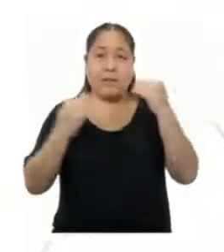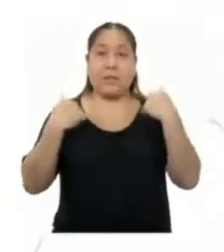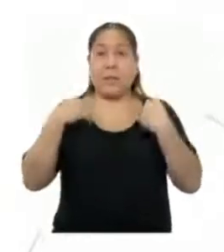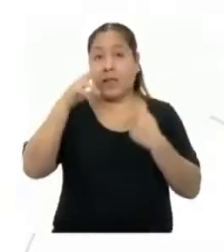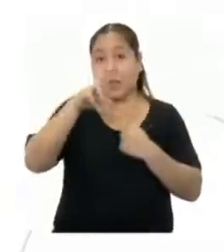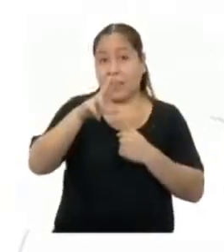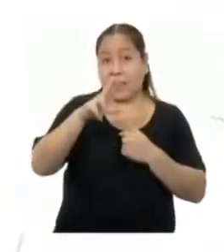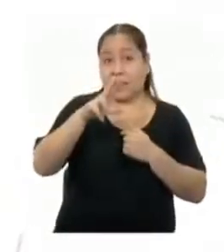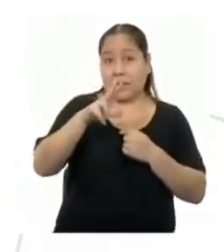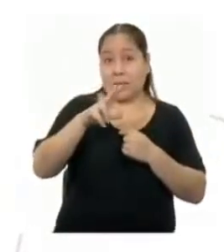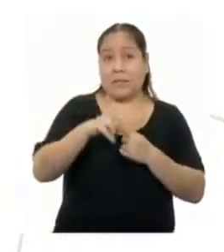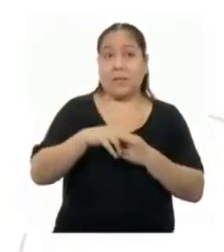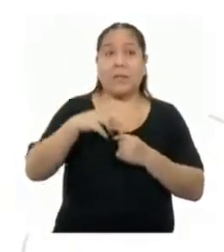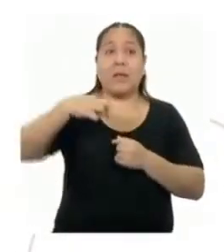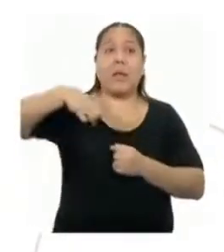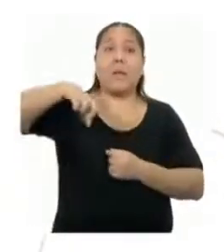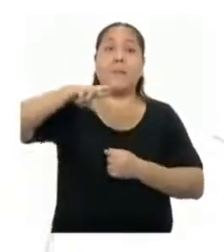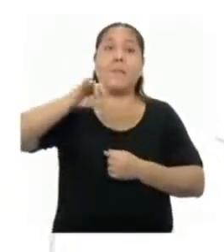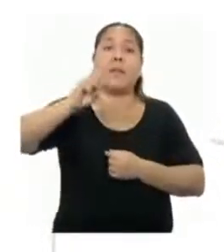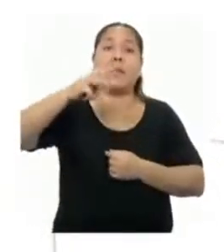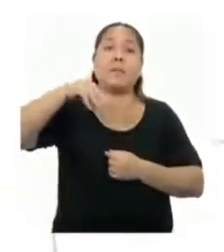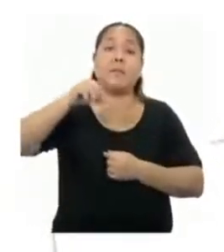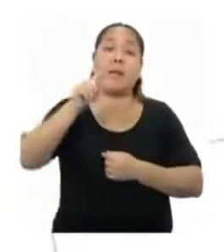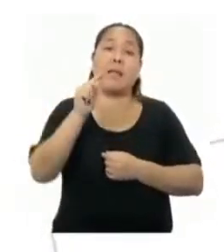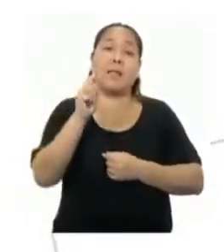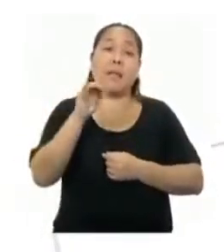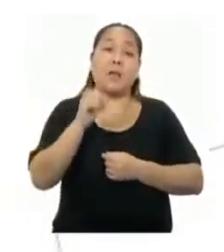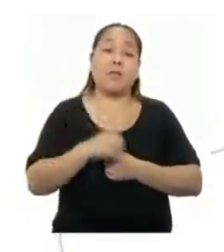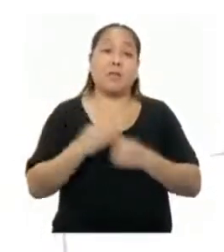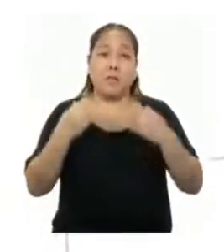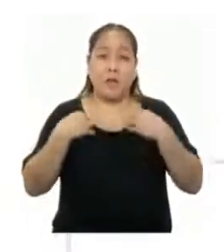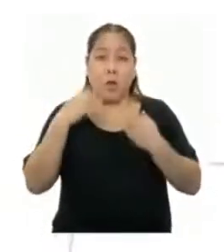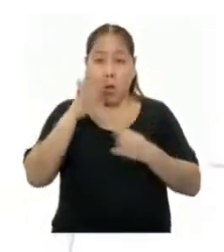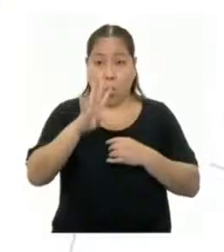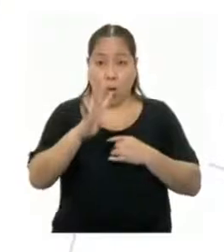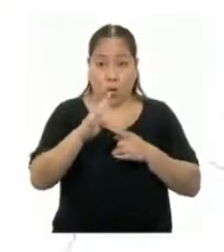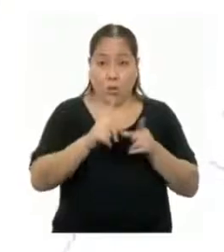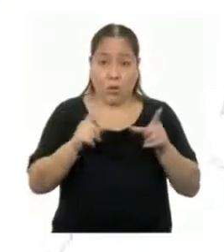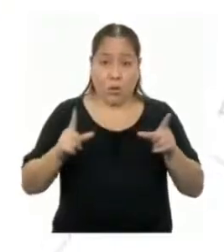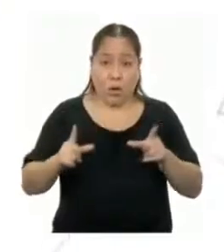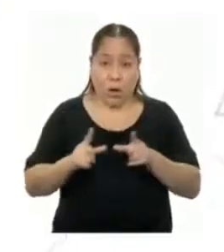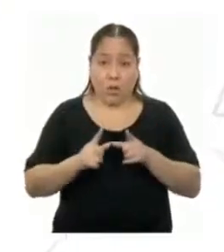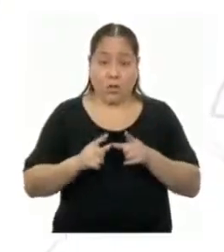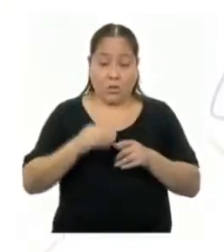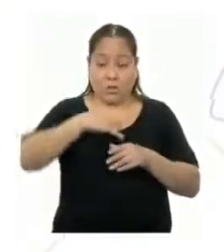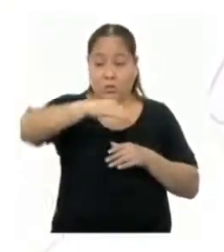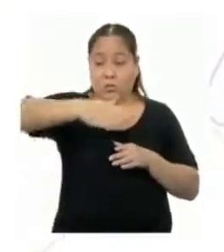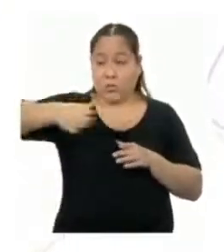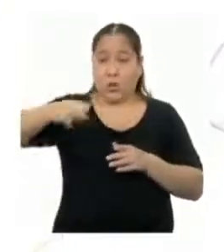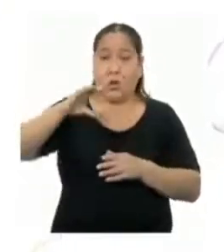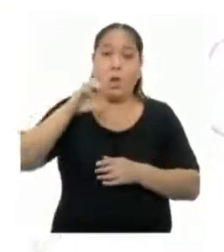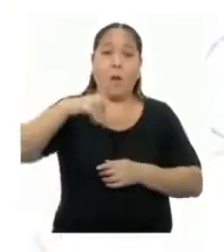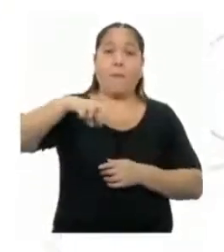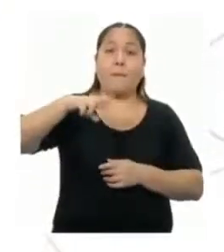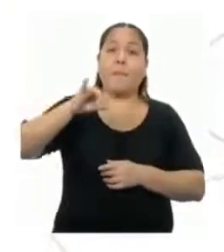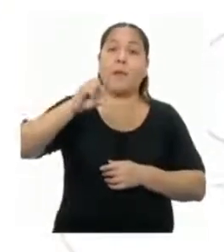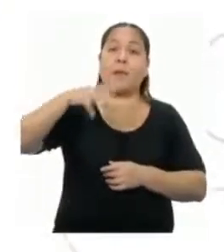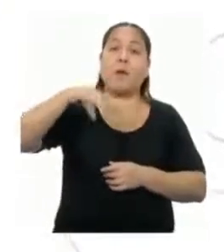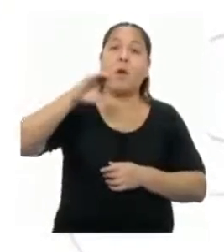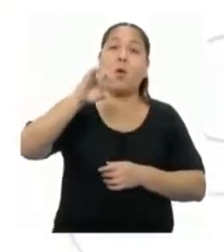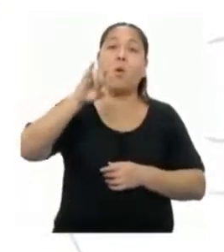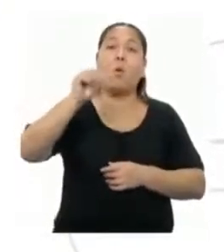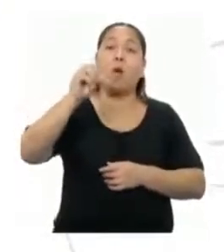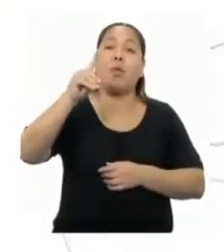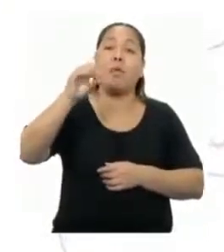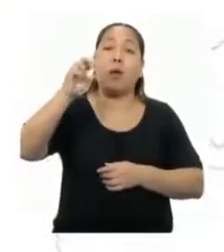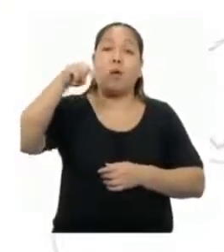lados, se llama prisma triangular. Si tiene 4 lados, se llama prisma cuadrangular. Si